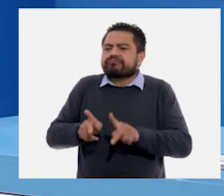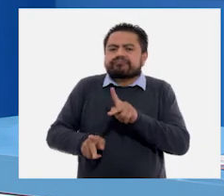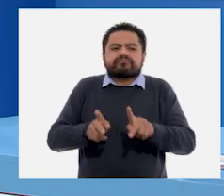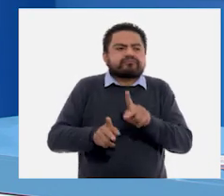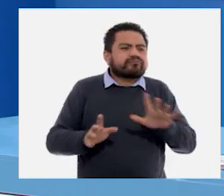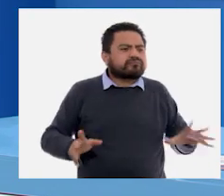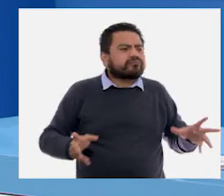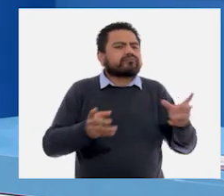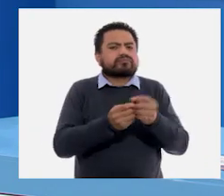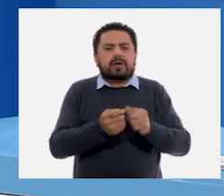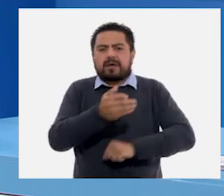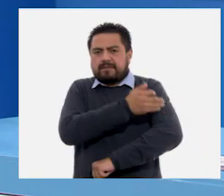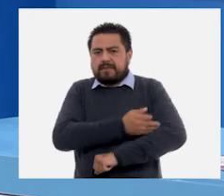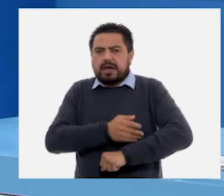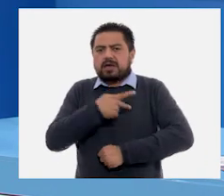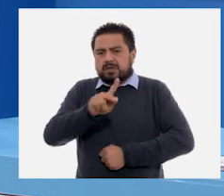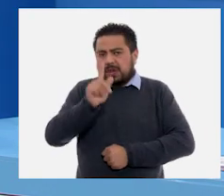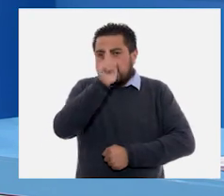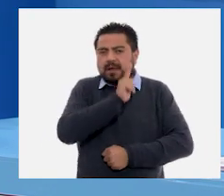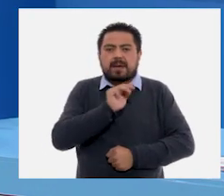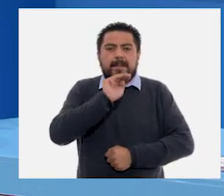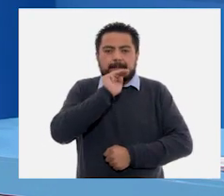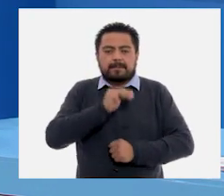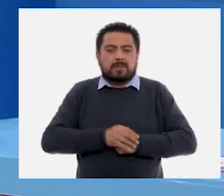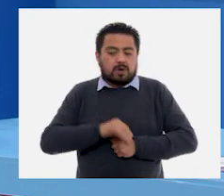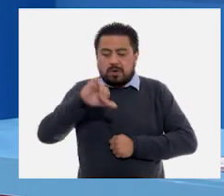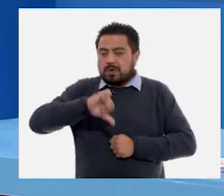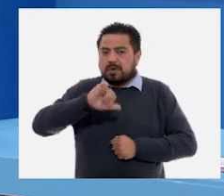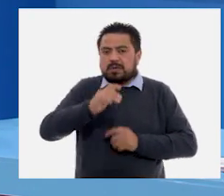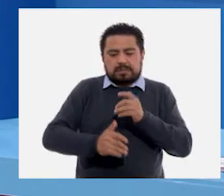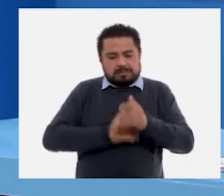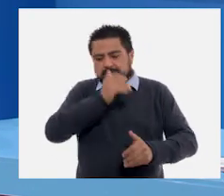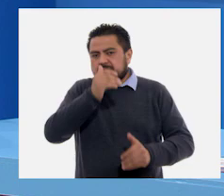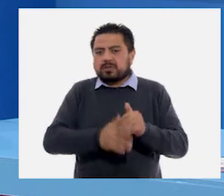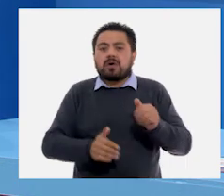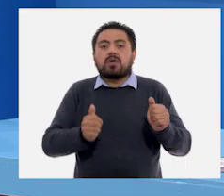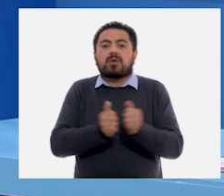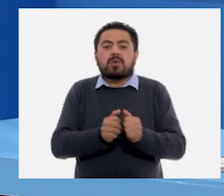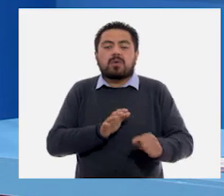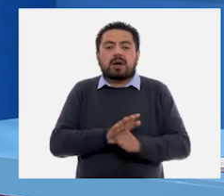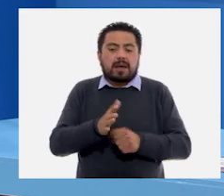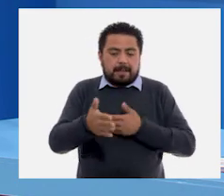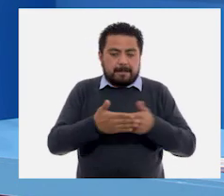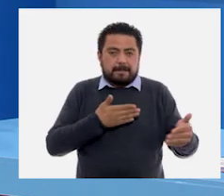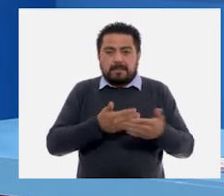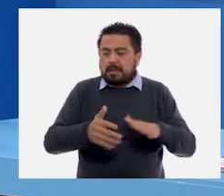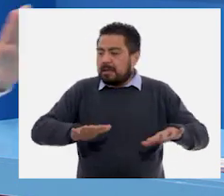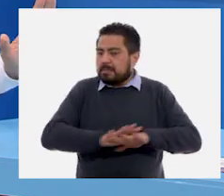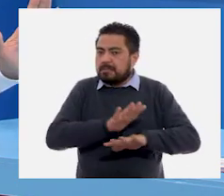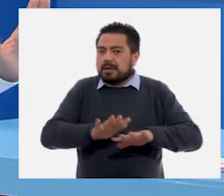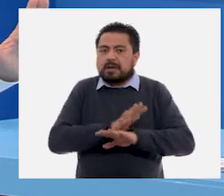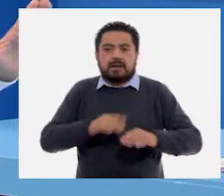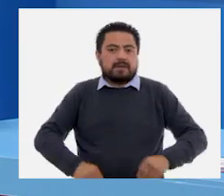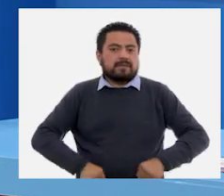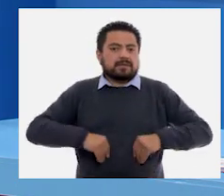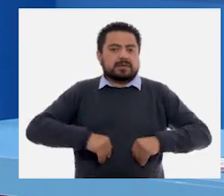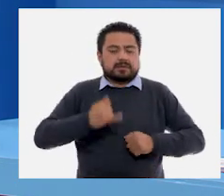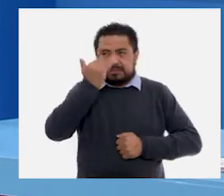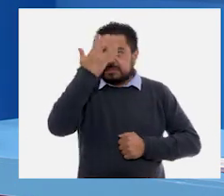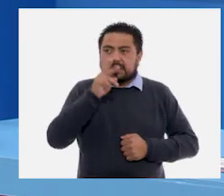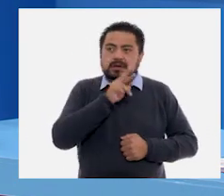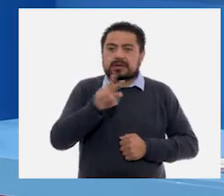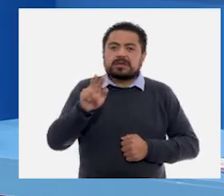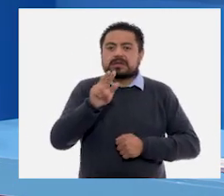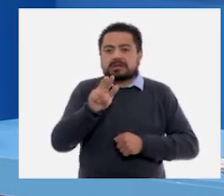y platica con tu familia en tu lengua materna. Por hoy hemos terminado con La modernidad cambia la vida y el paisaje.